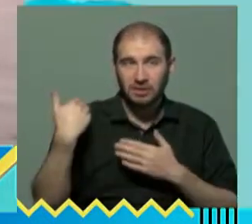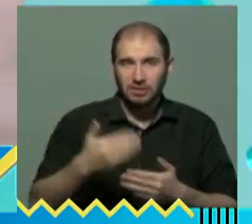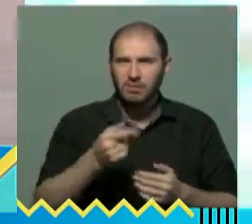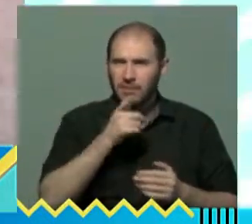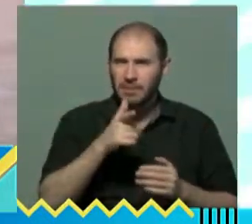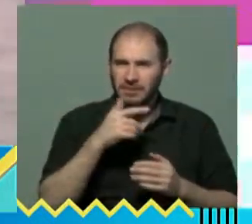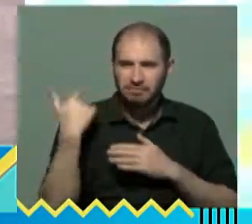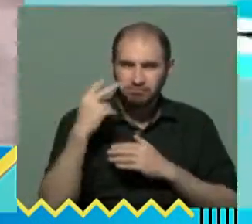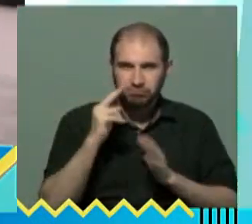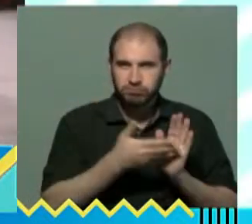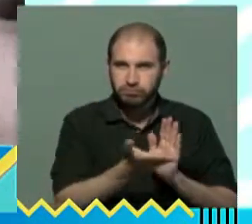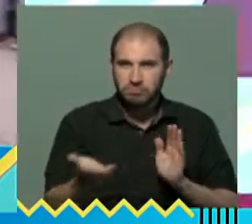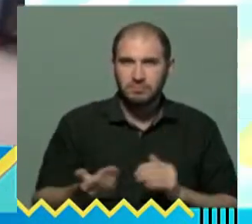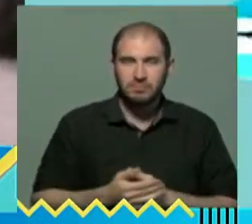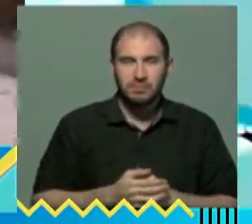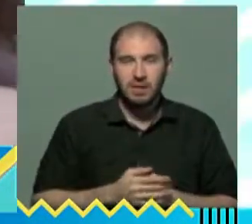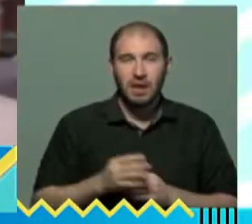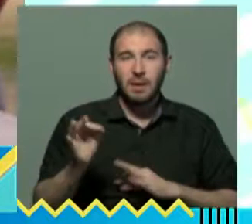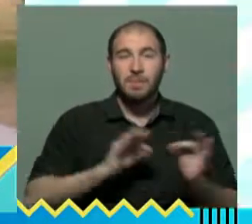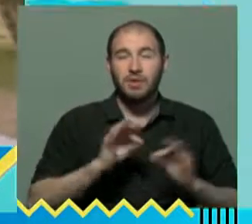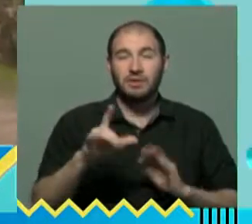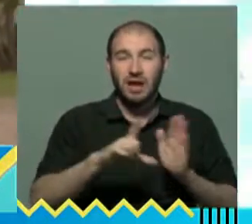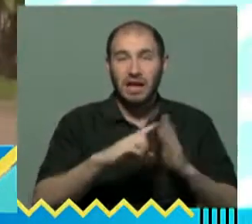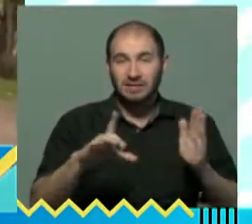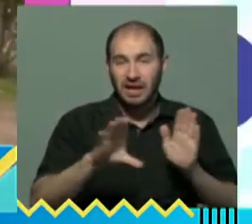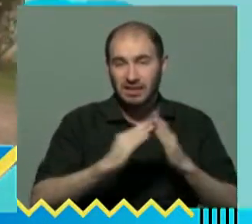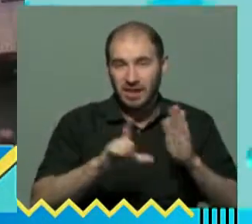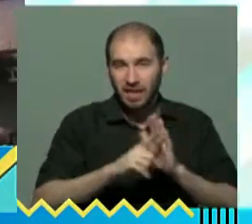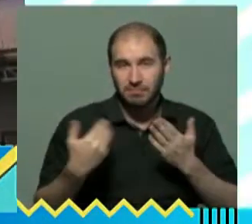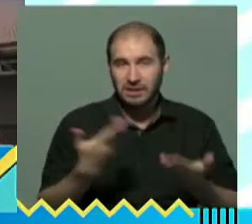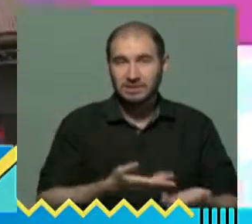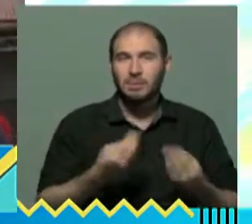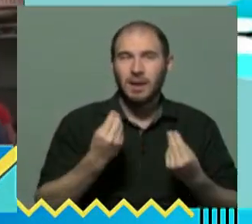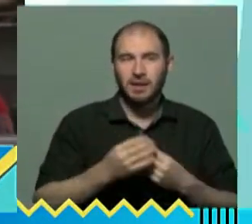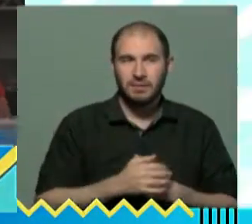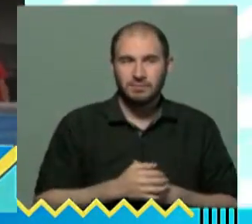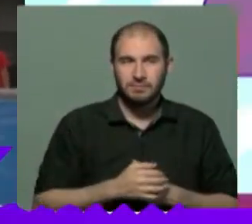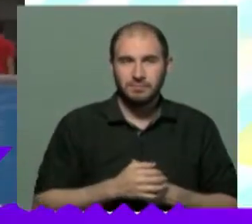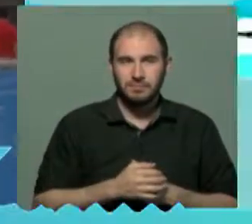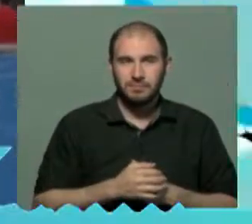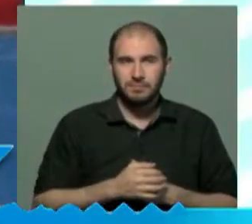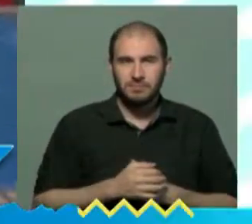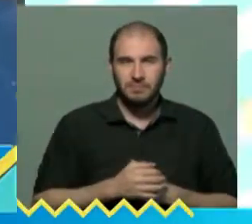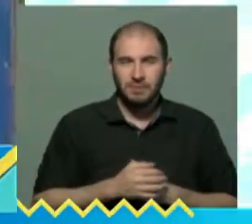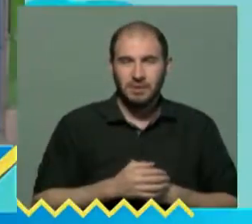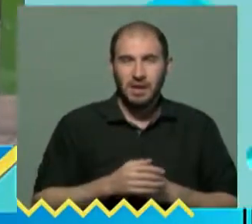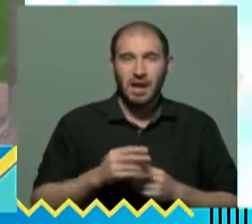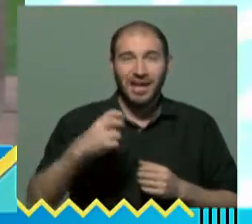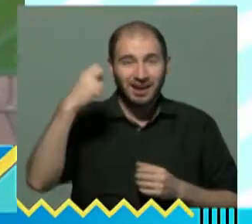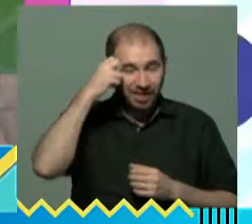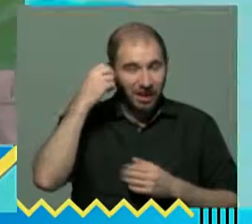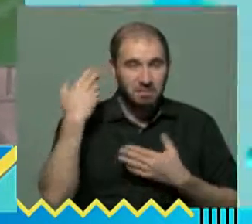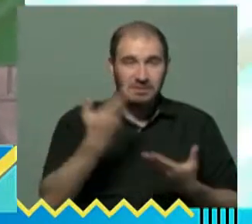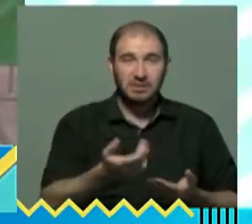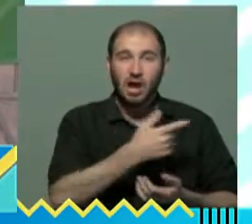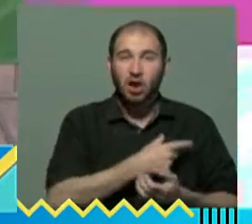vieron, se presentó un proyecto en la legislatura para, que lo hizo la Unión Cívica Radical, donde